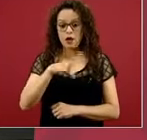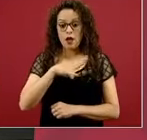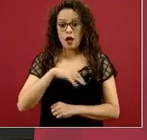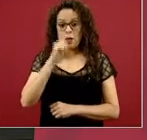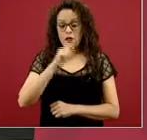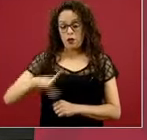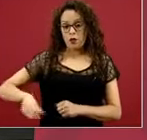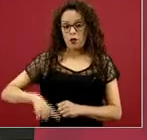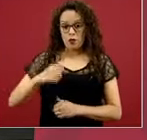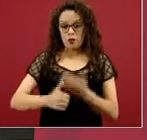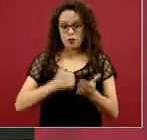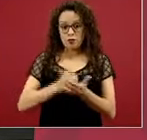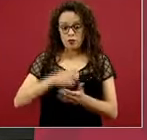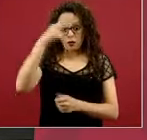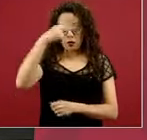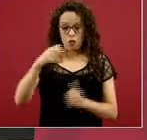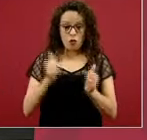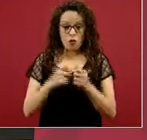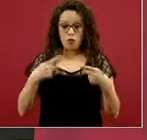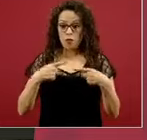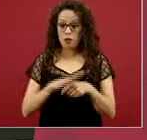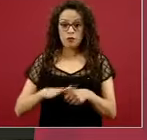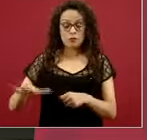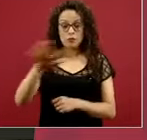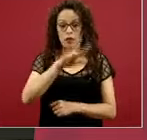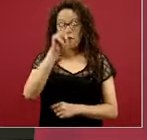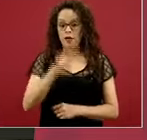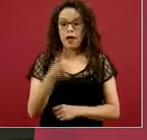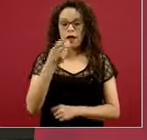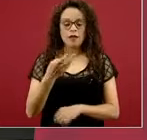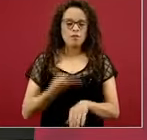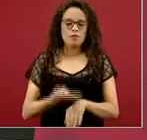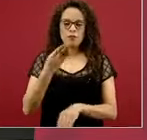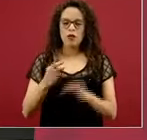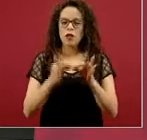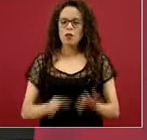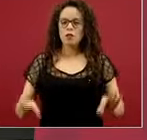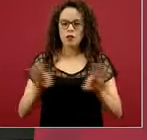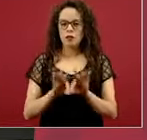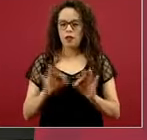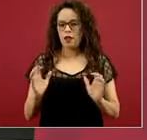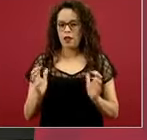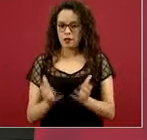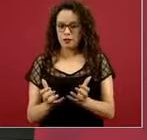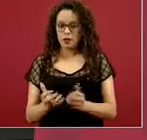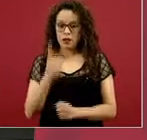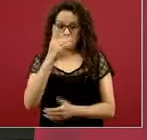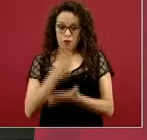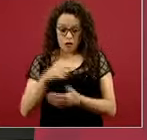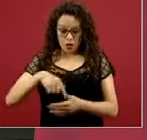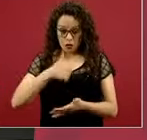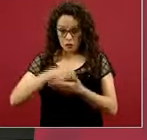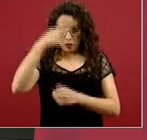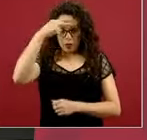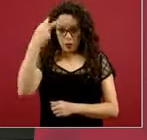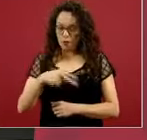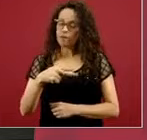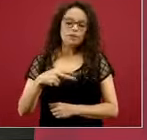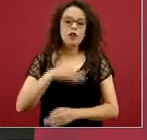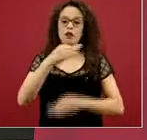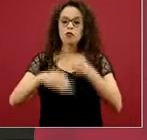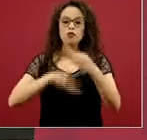de la Ciudad de México ha tenido con la población? Se me hace que es lo que es muy importante que se haga, y no solamente en la Ciudad de México, sino en prácticamente todas